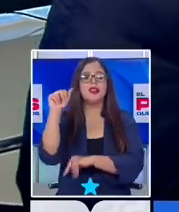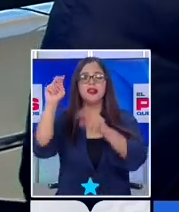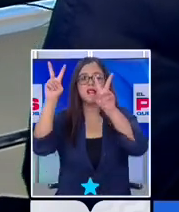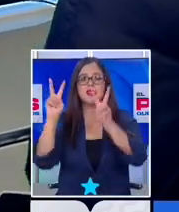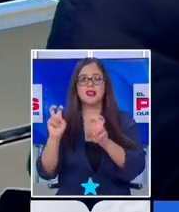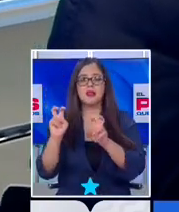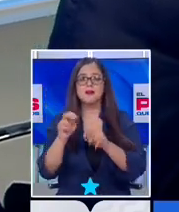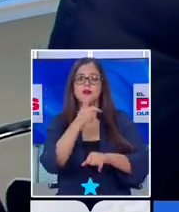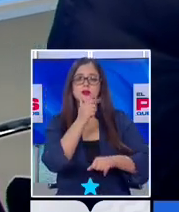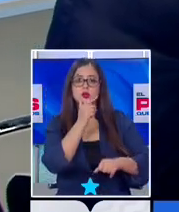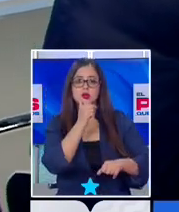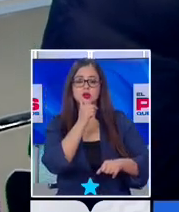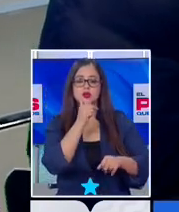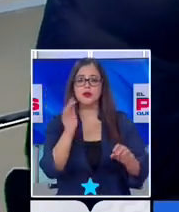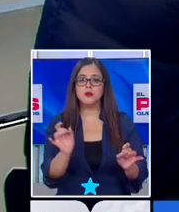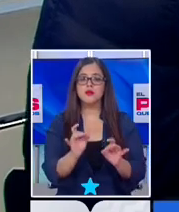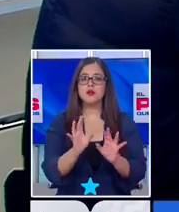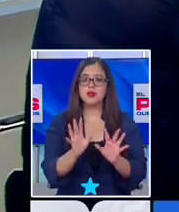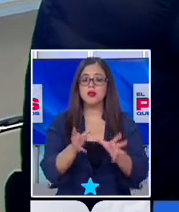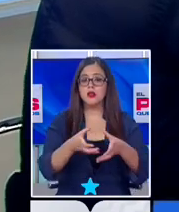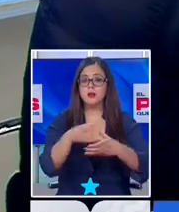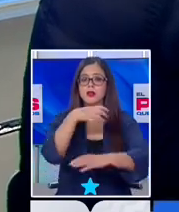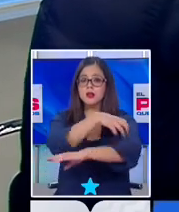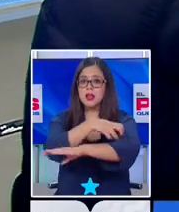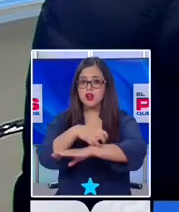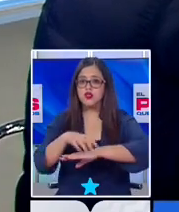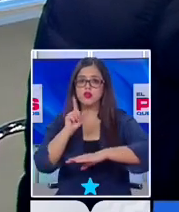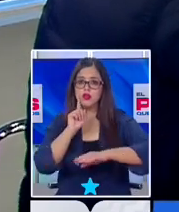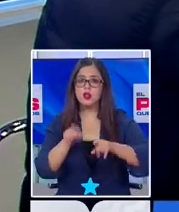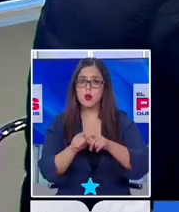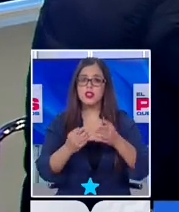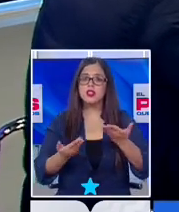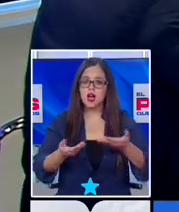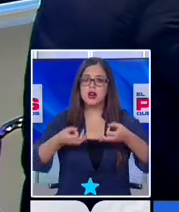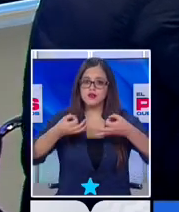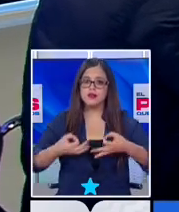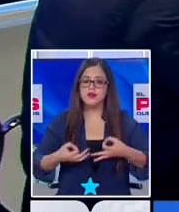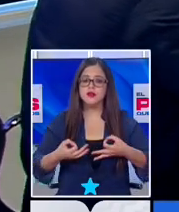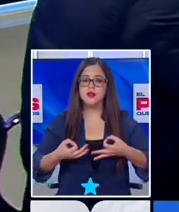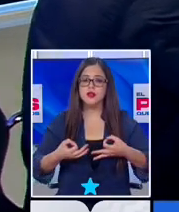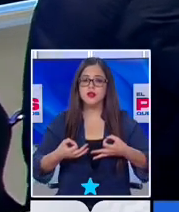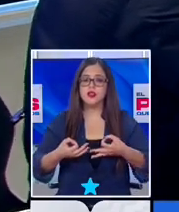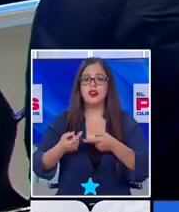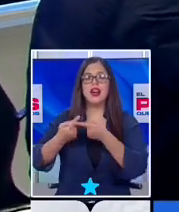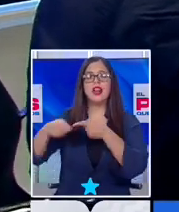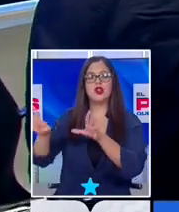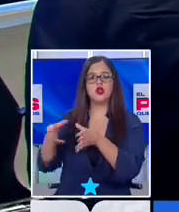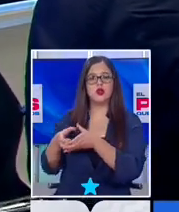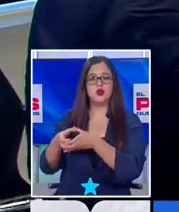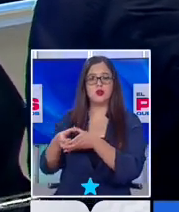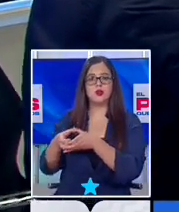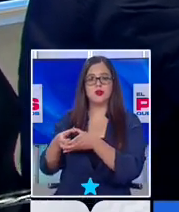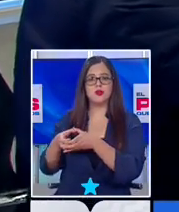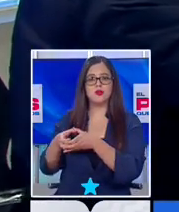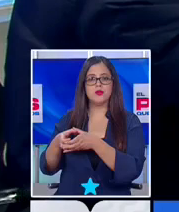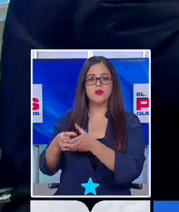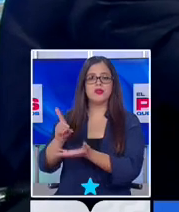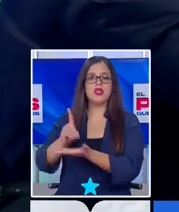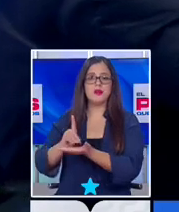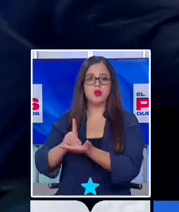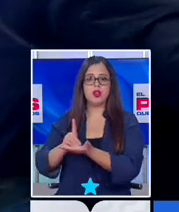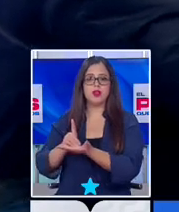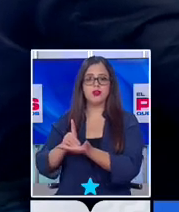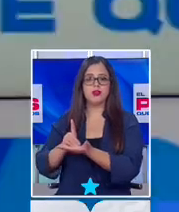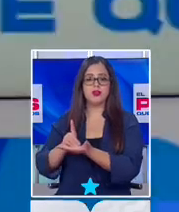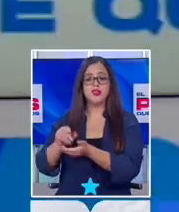punto de dudas sobre si efectivamente la cámara de las regiones va a tener peso con respecto a la otra cámara sería el congreso diputada de